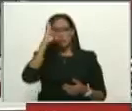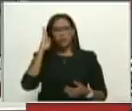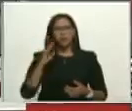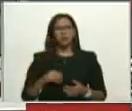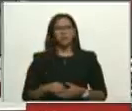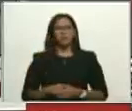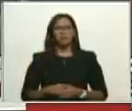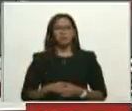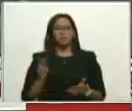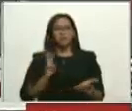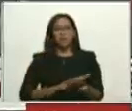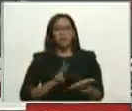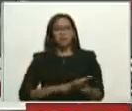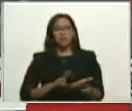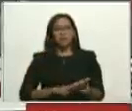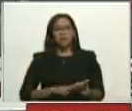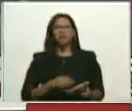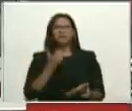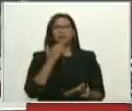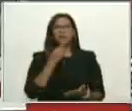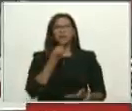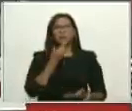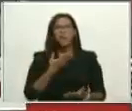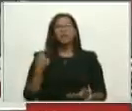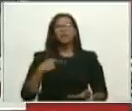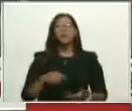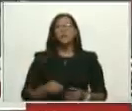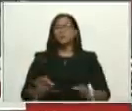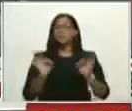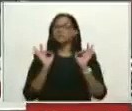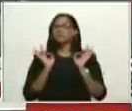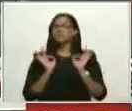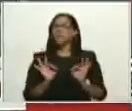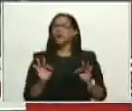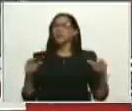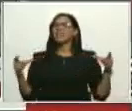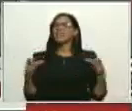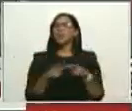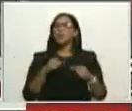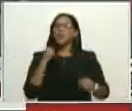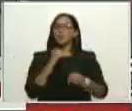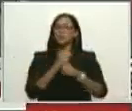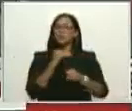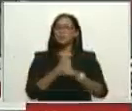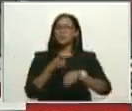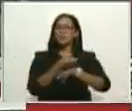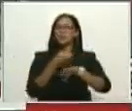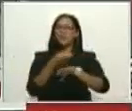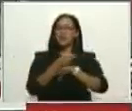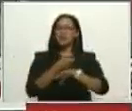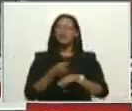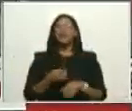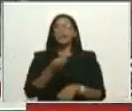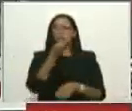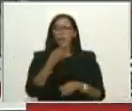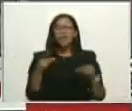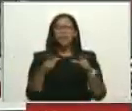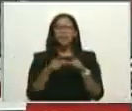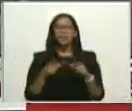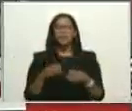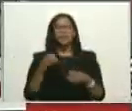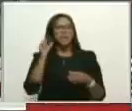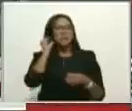con la verdad, si algo bueno es que tenemos tremendo equipo de gobierno, tremendo equipo de compañeras,